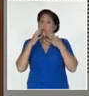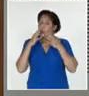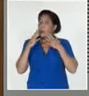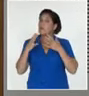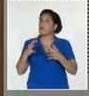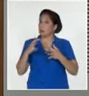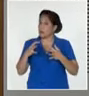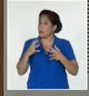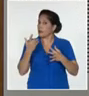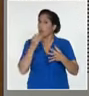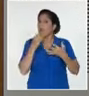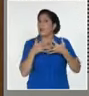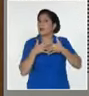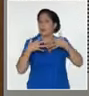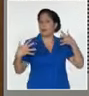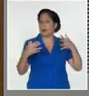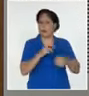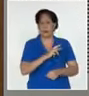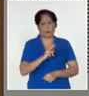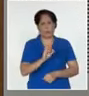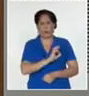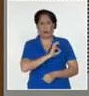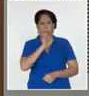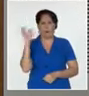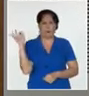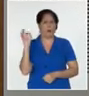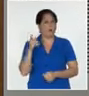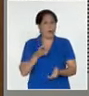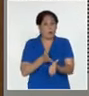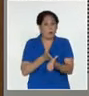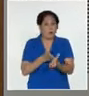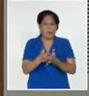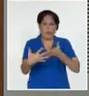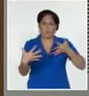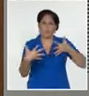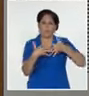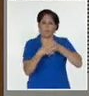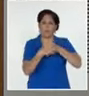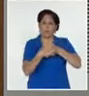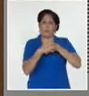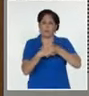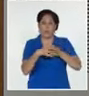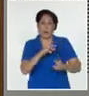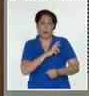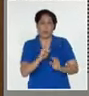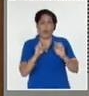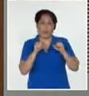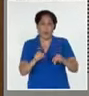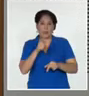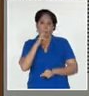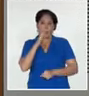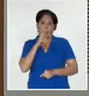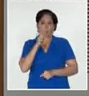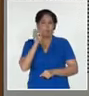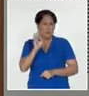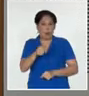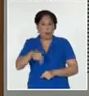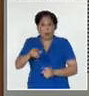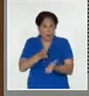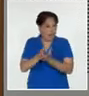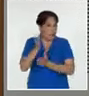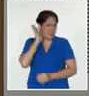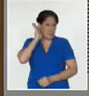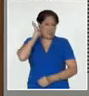e inseparables de la revolución y lo seguirán siendo mientras la revolución exista. O sea, lo seguirán siendo